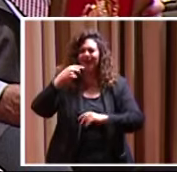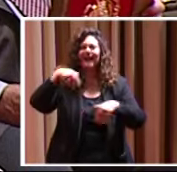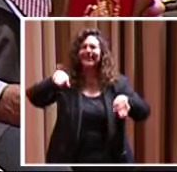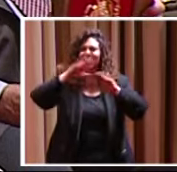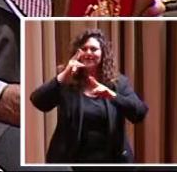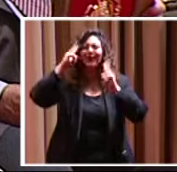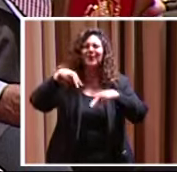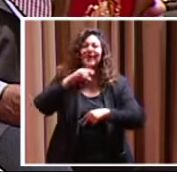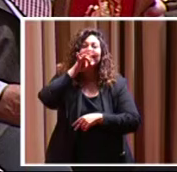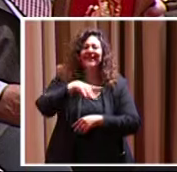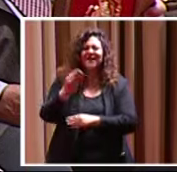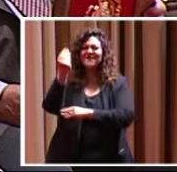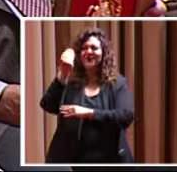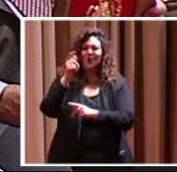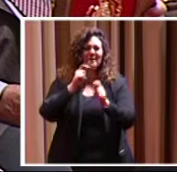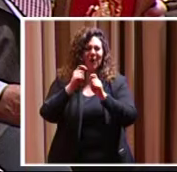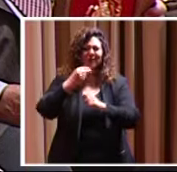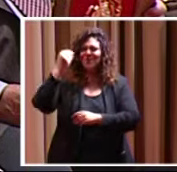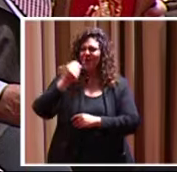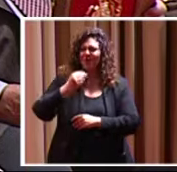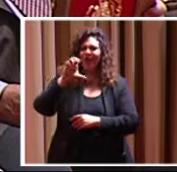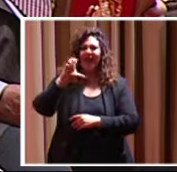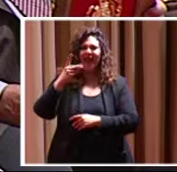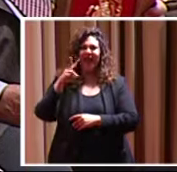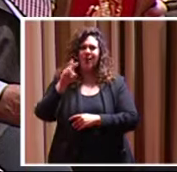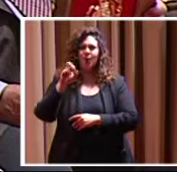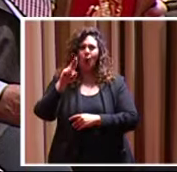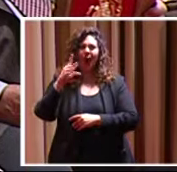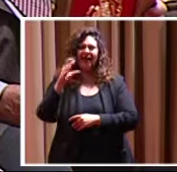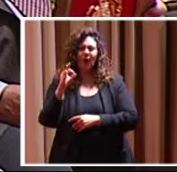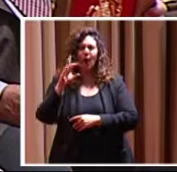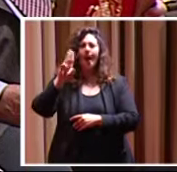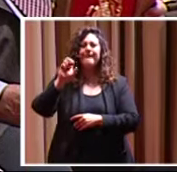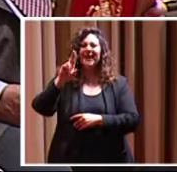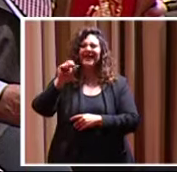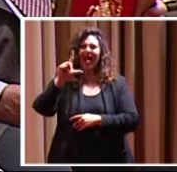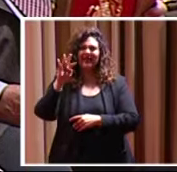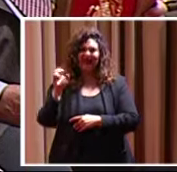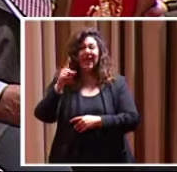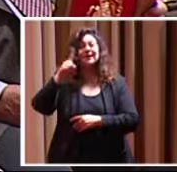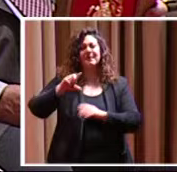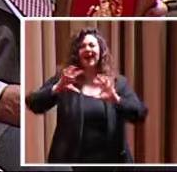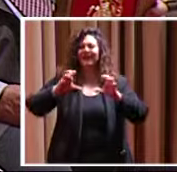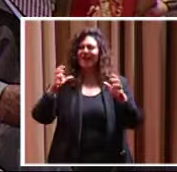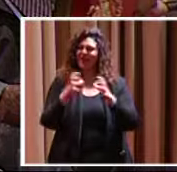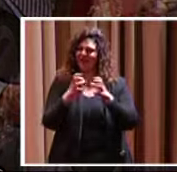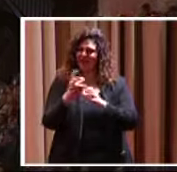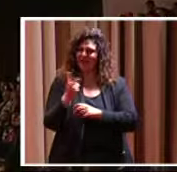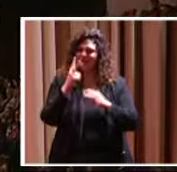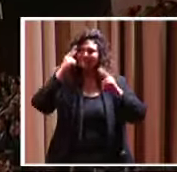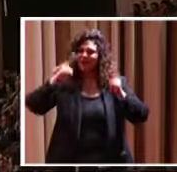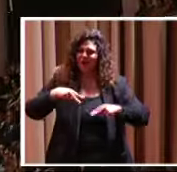la figura de ese periodista excepcional que es Eduardo Peralta y en Radio Granada. Son